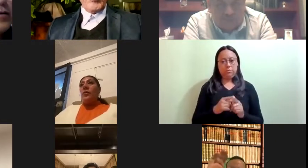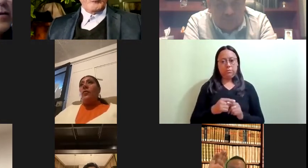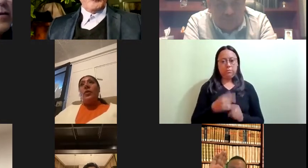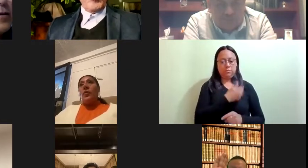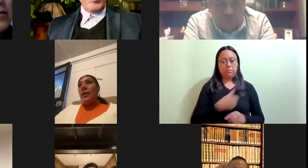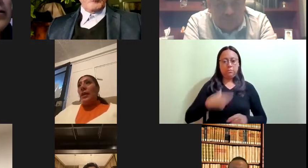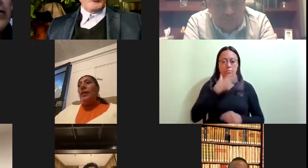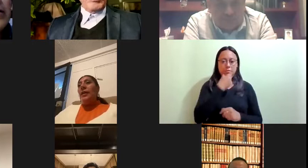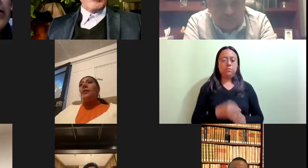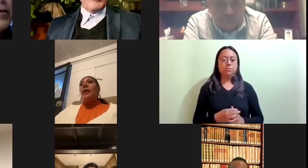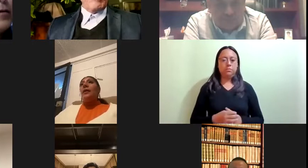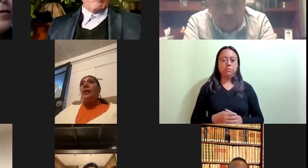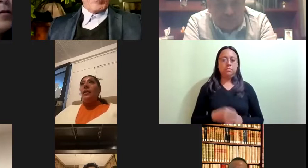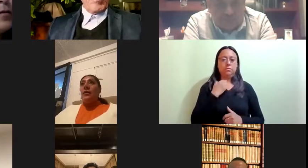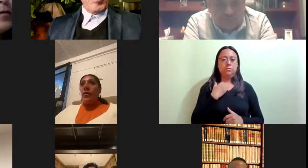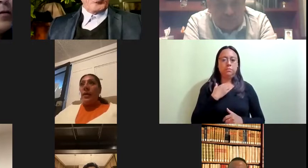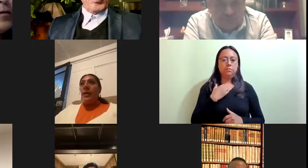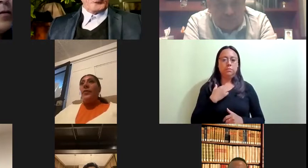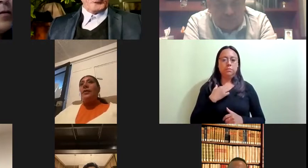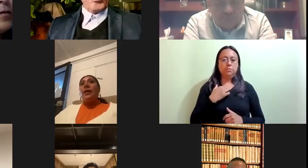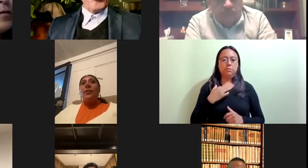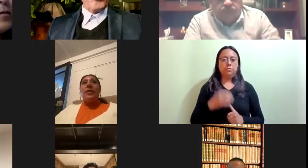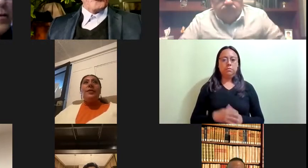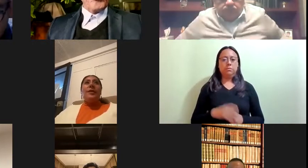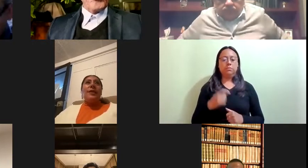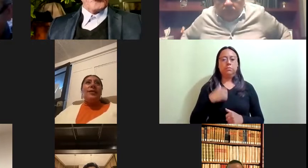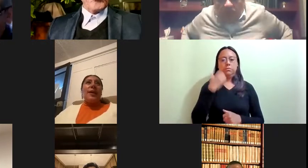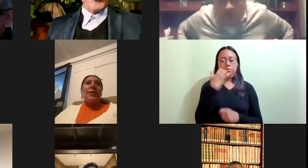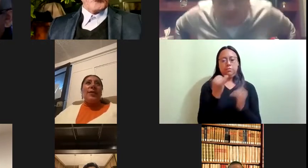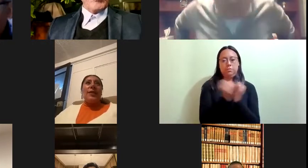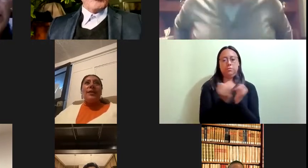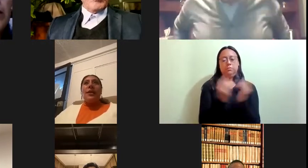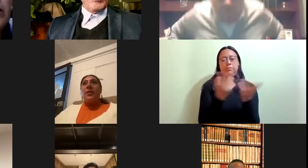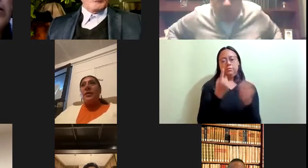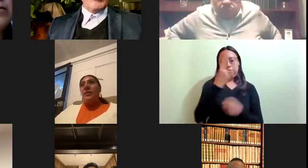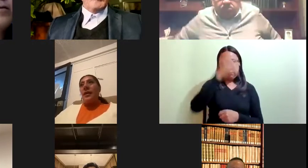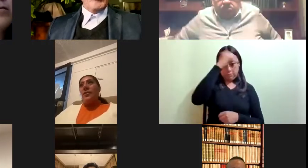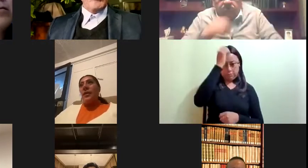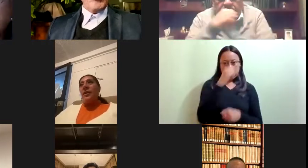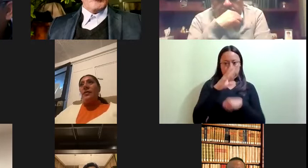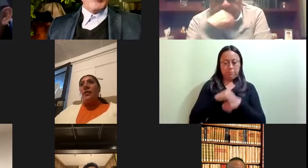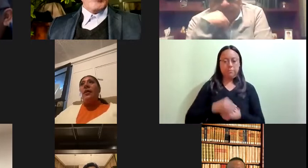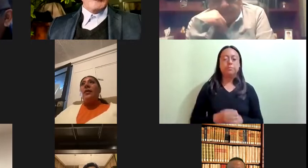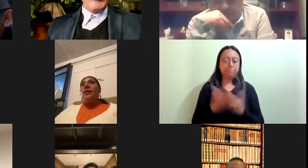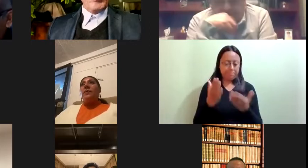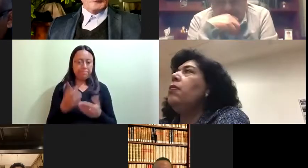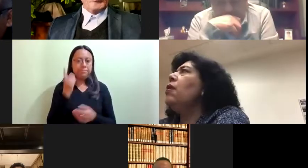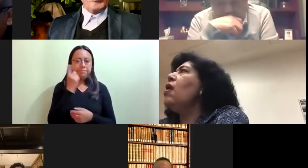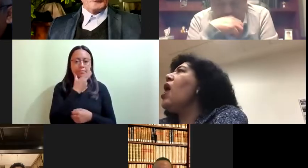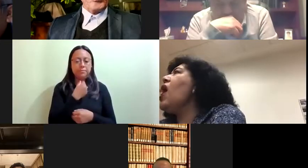Sí, a ver, quisiera yo hacer también un comentario, si me lo permiten. Adelante, diputado Gaviño.